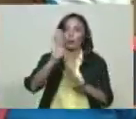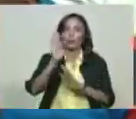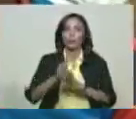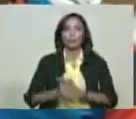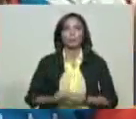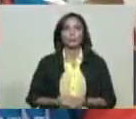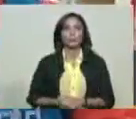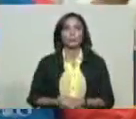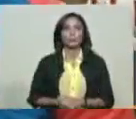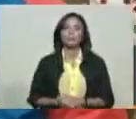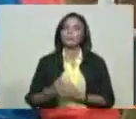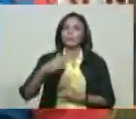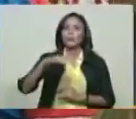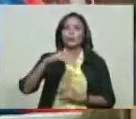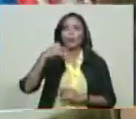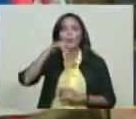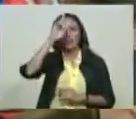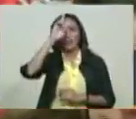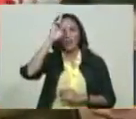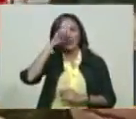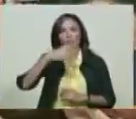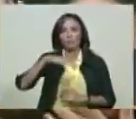nuestra tarea